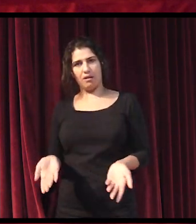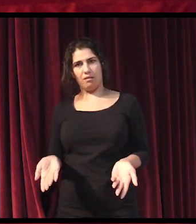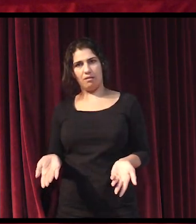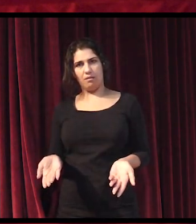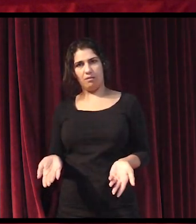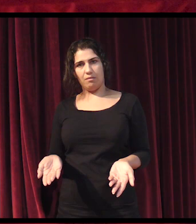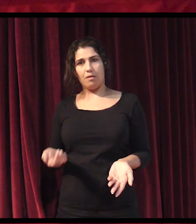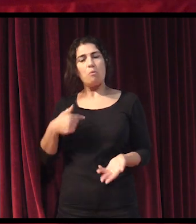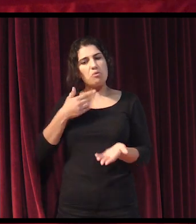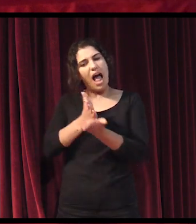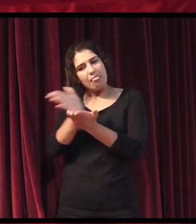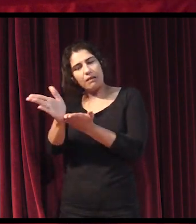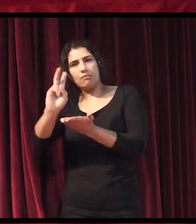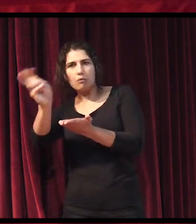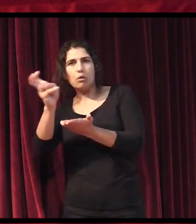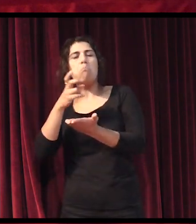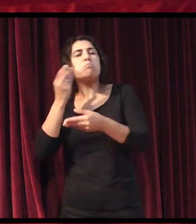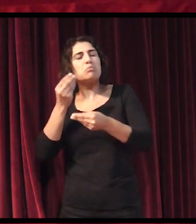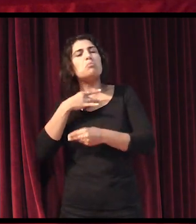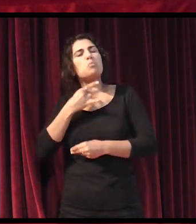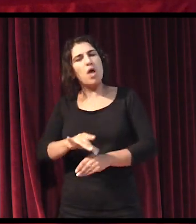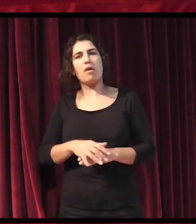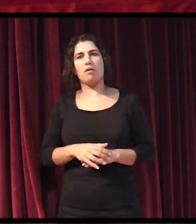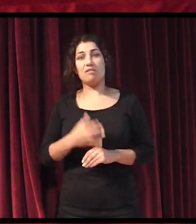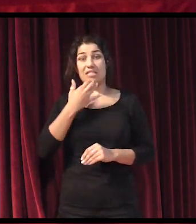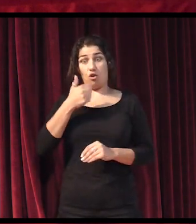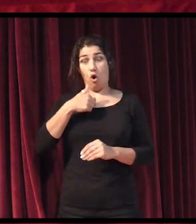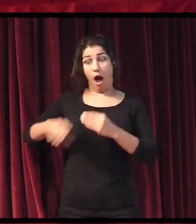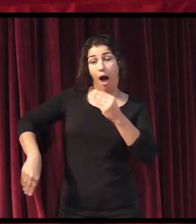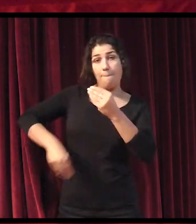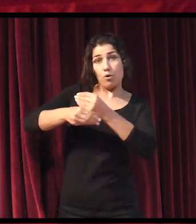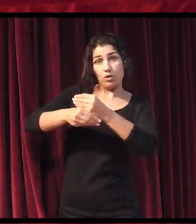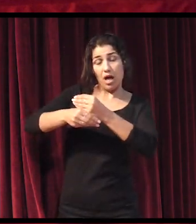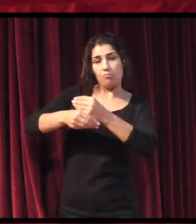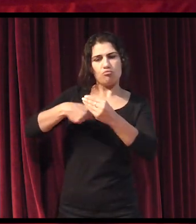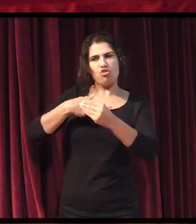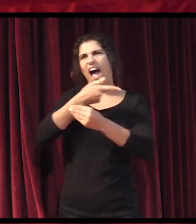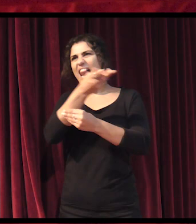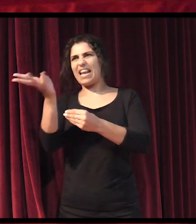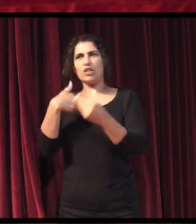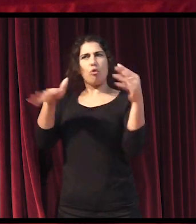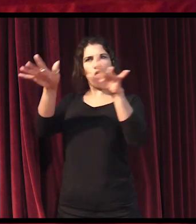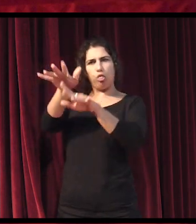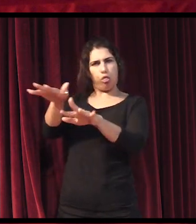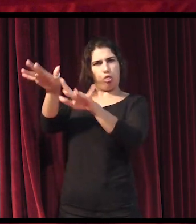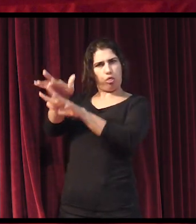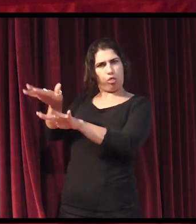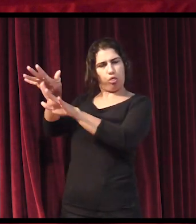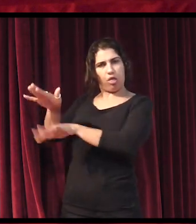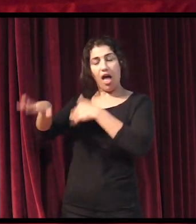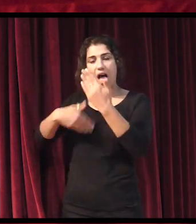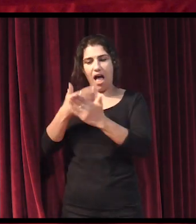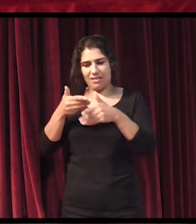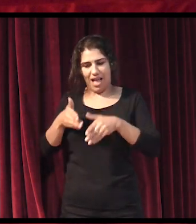la alternativa. Creo que lo podemos hacer. Y si solo puedo aportar eso, yo convenzo a la gente del equipo de fútbol del